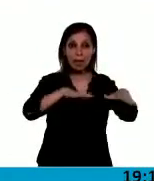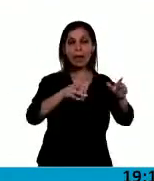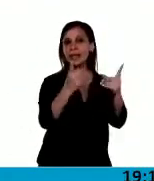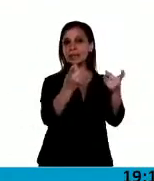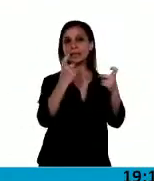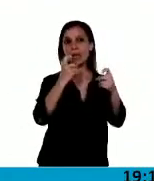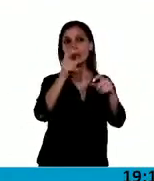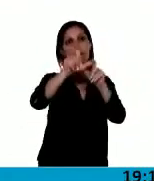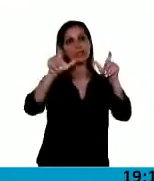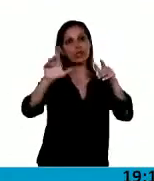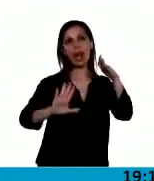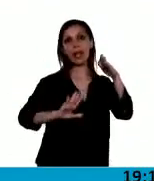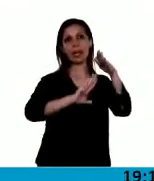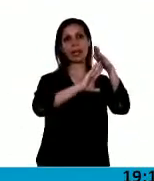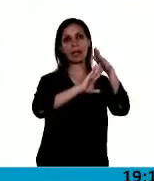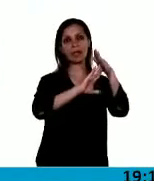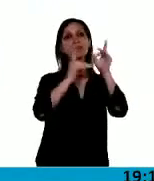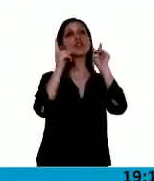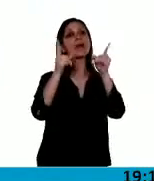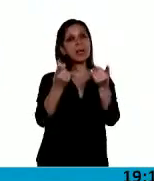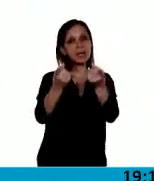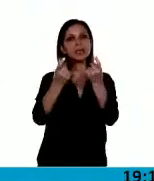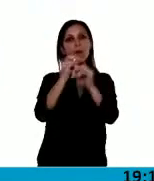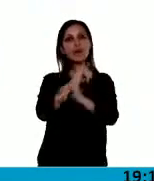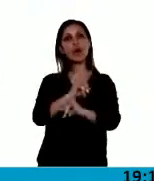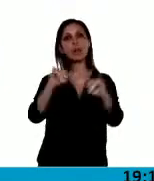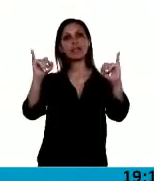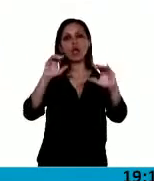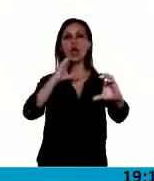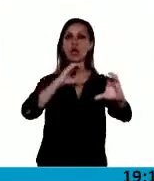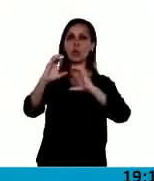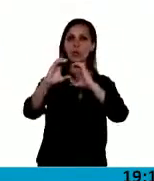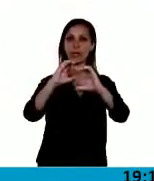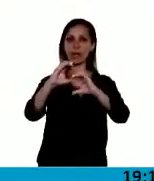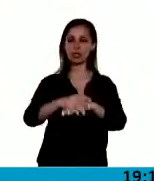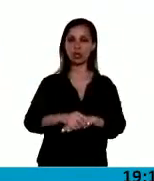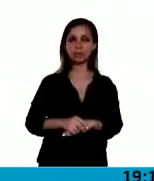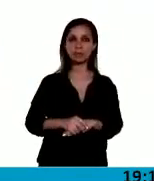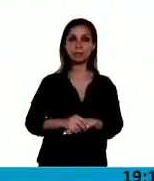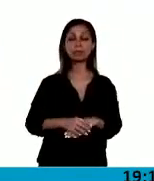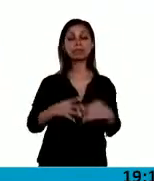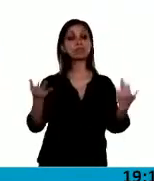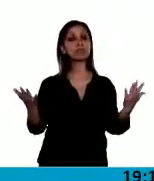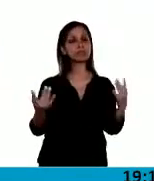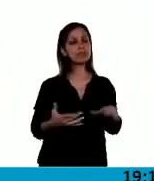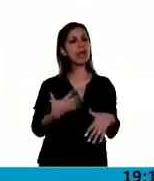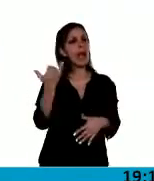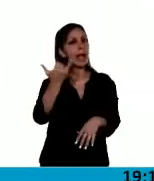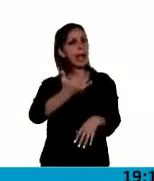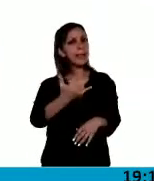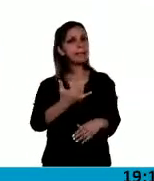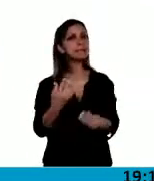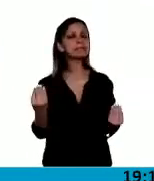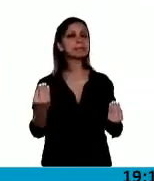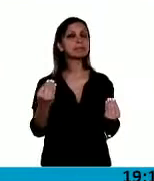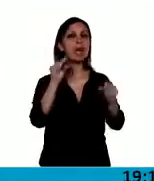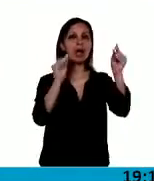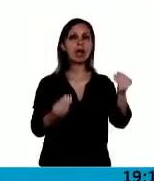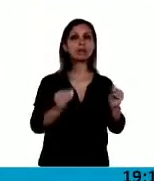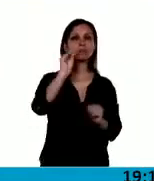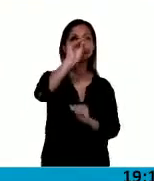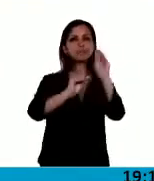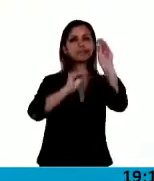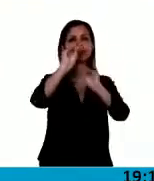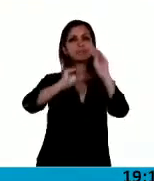pero también información y comunicación y nos encontramos primero con que se cargaban datos de a 200 en